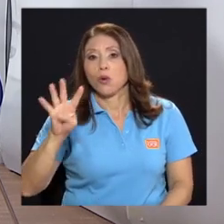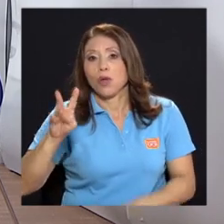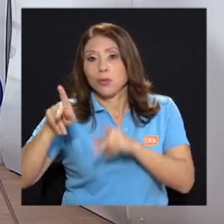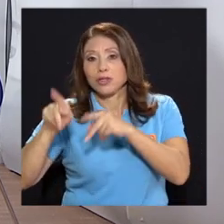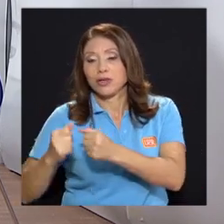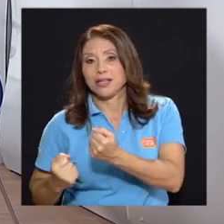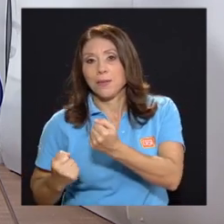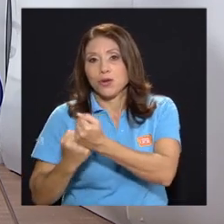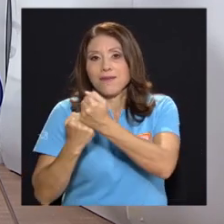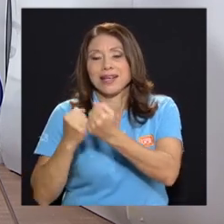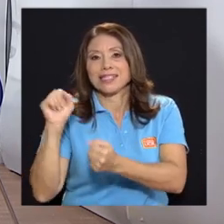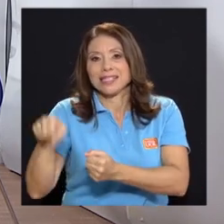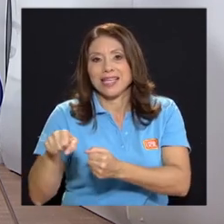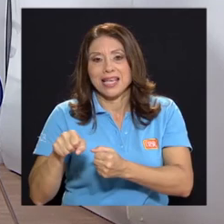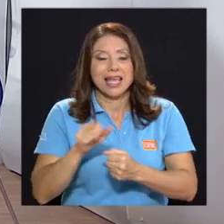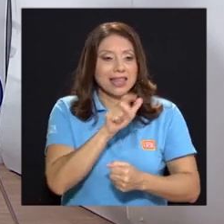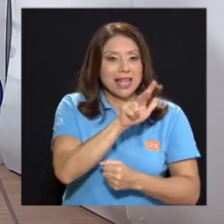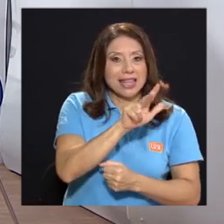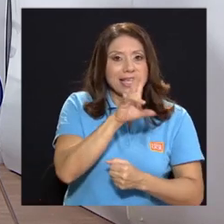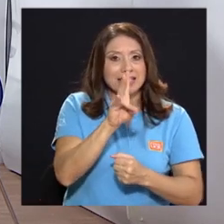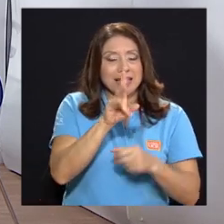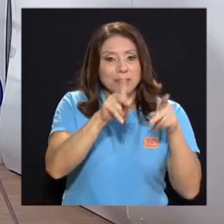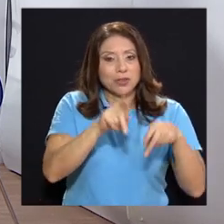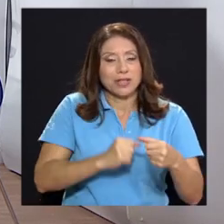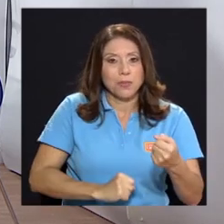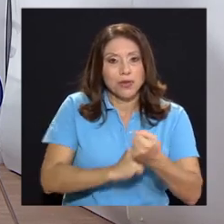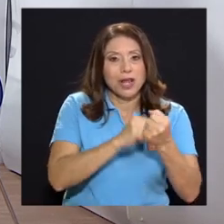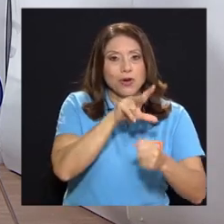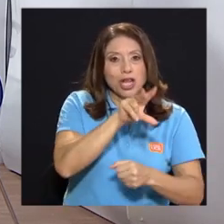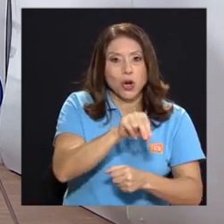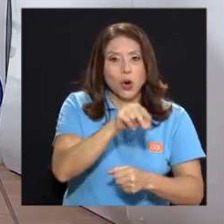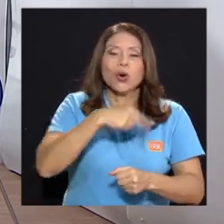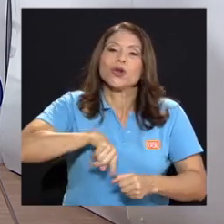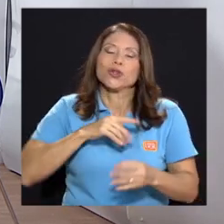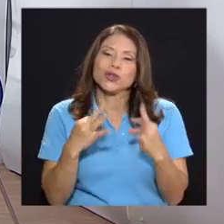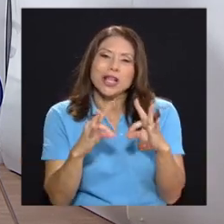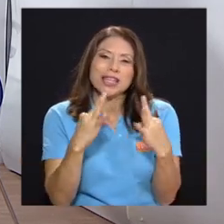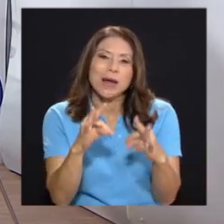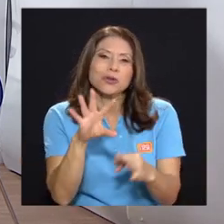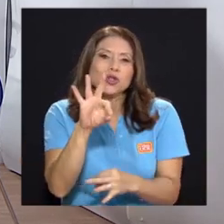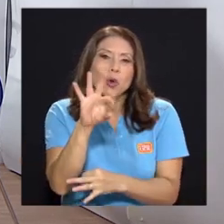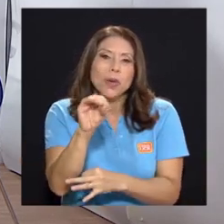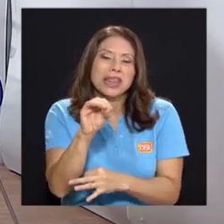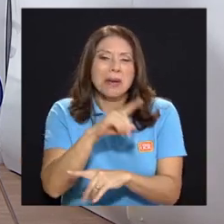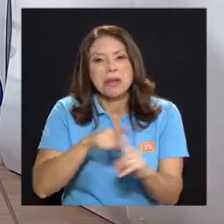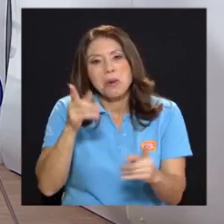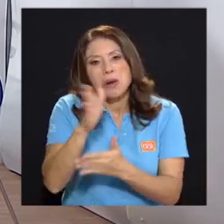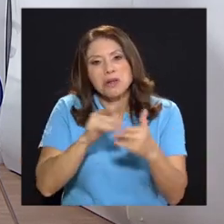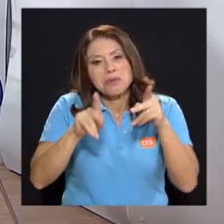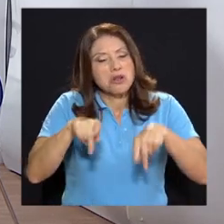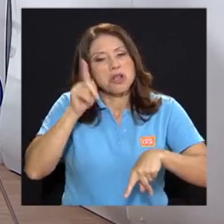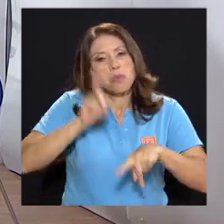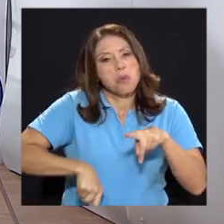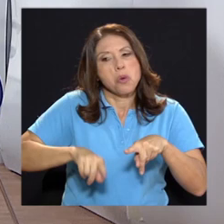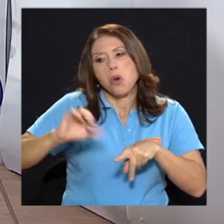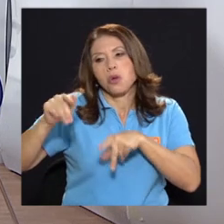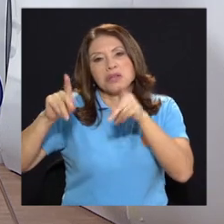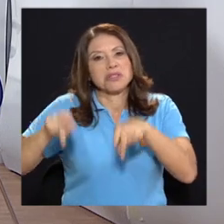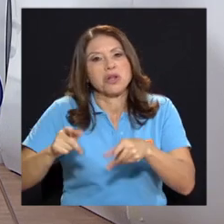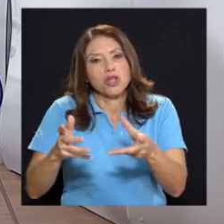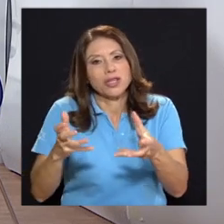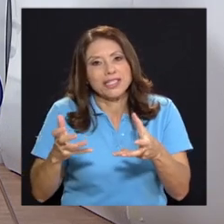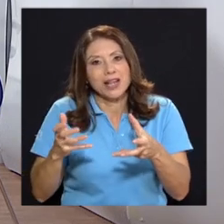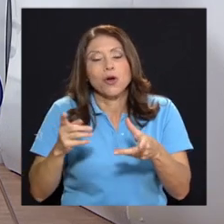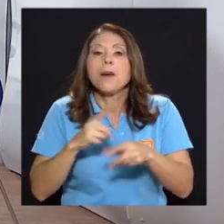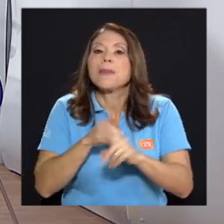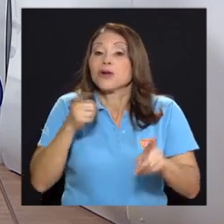no tratamos llegar hasta 90 pero hay una gente que no pudo tras algunos pocos que no quisieron con entrevistas largas y básicamente les